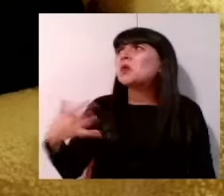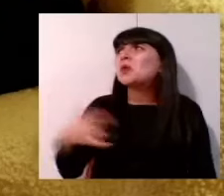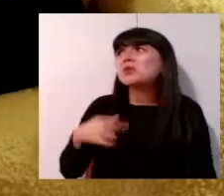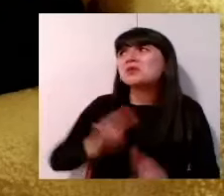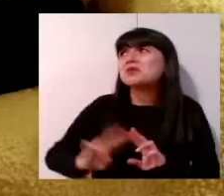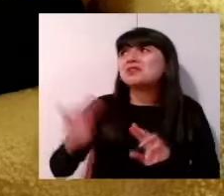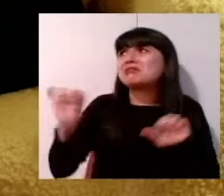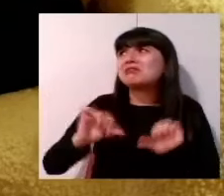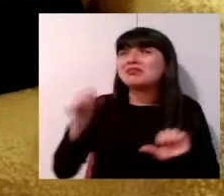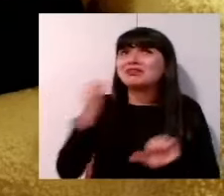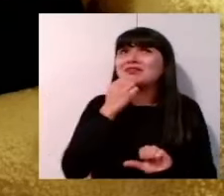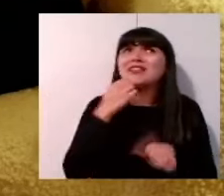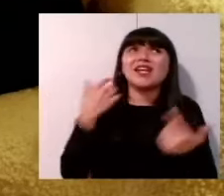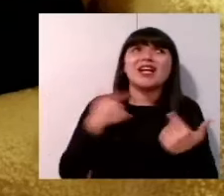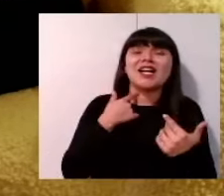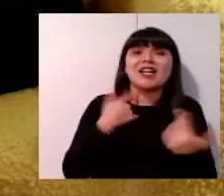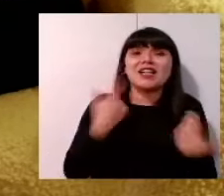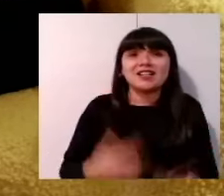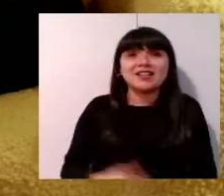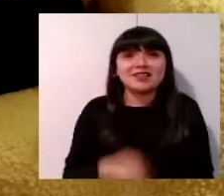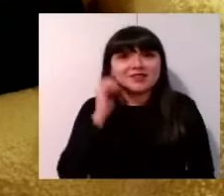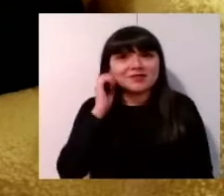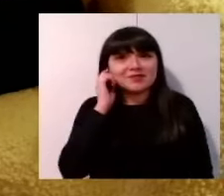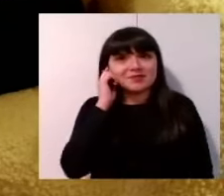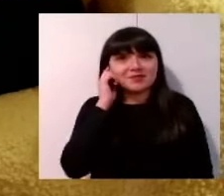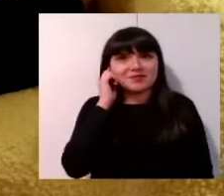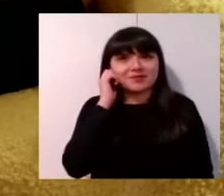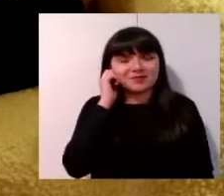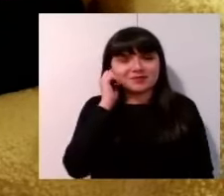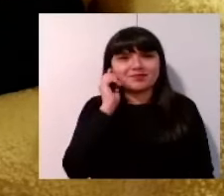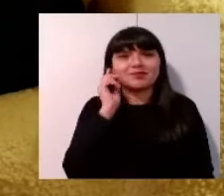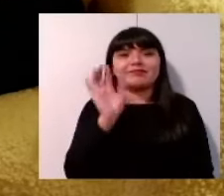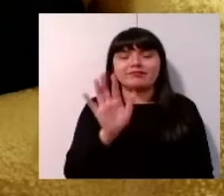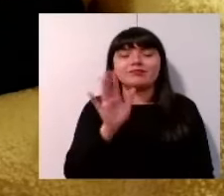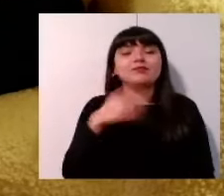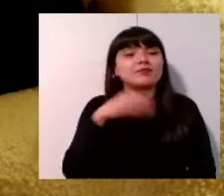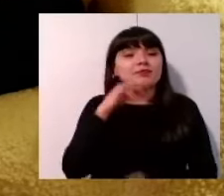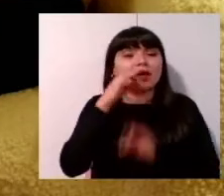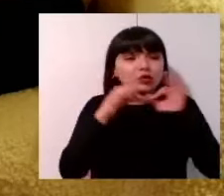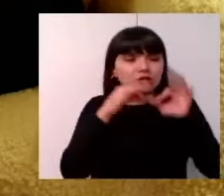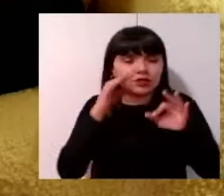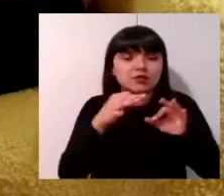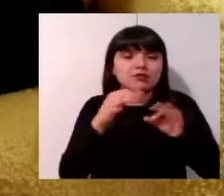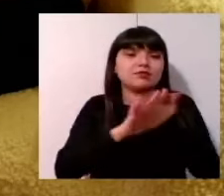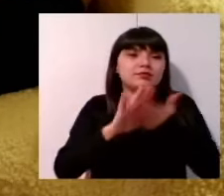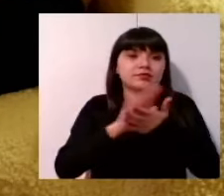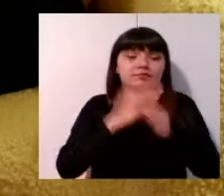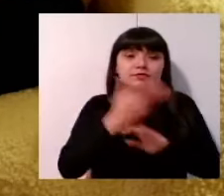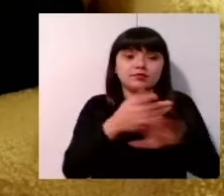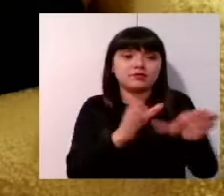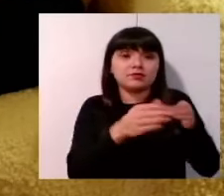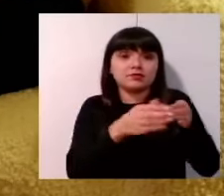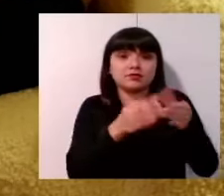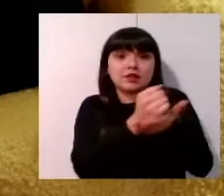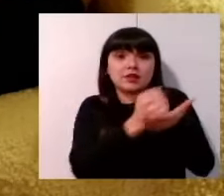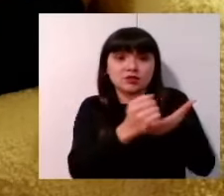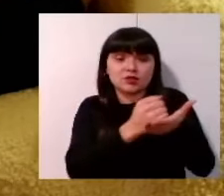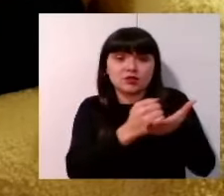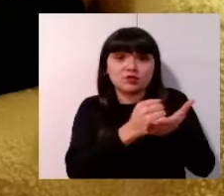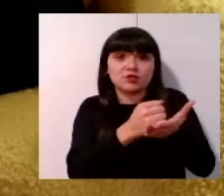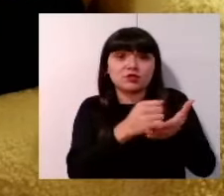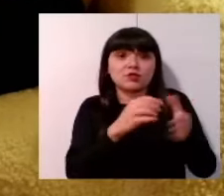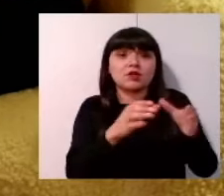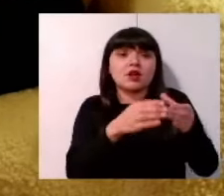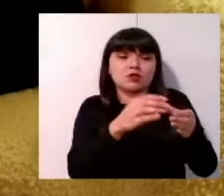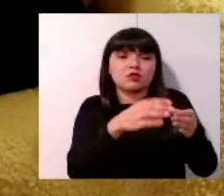Y, pero ahí hay otras cosas que uno puede aconsejar. Por ejemplo, hay una asociación que es súper frecuente, que es la de la lactancia materna. Pero por